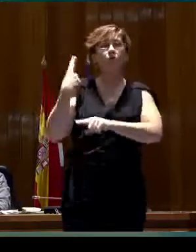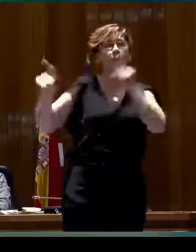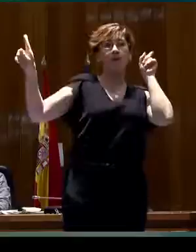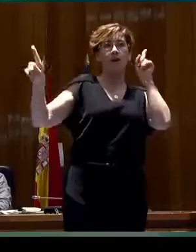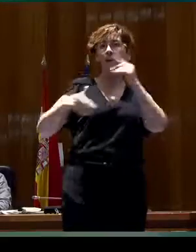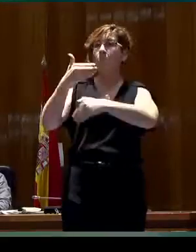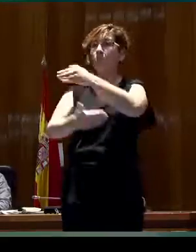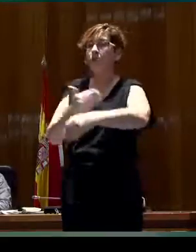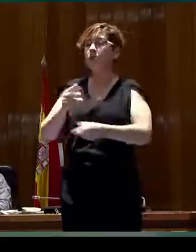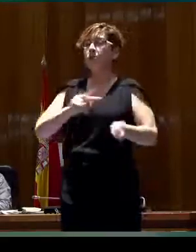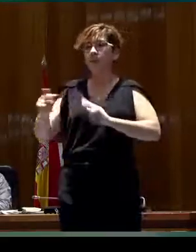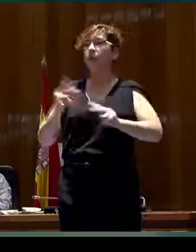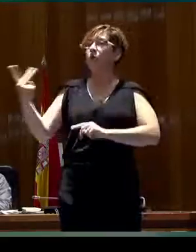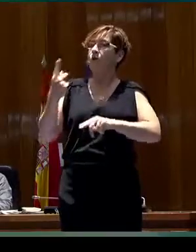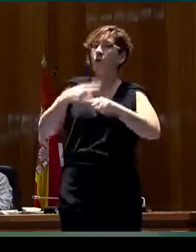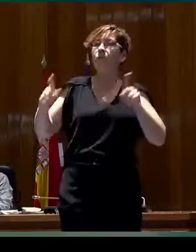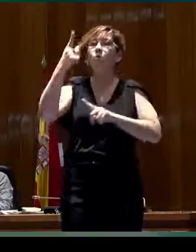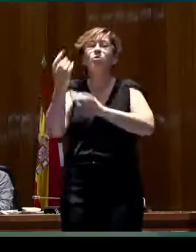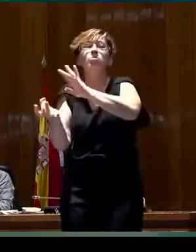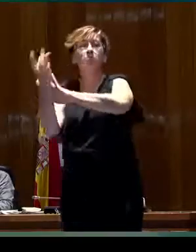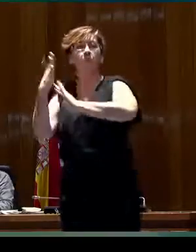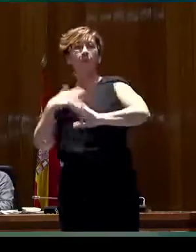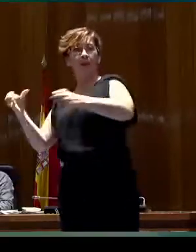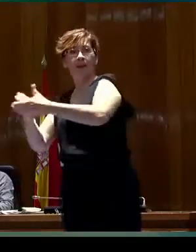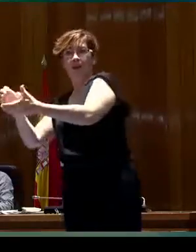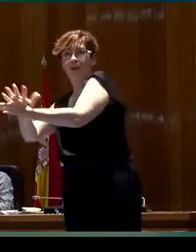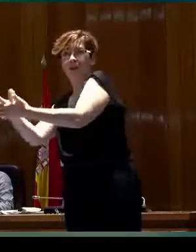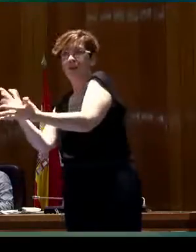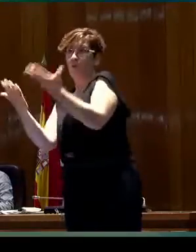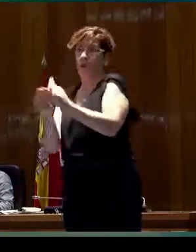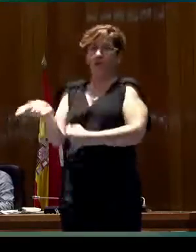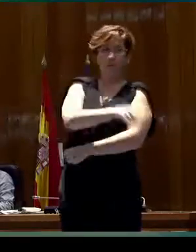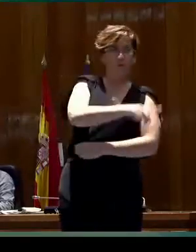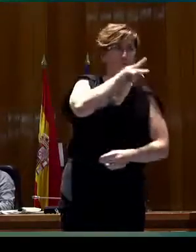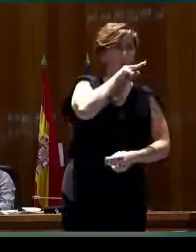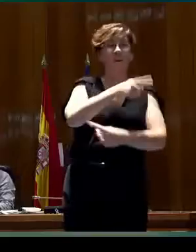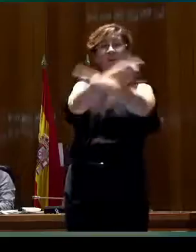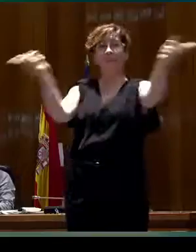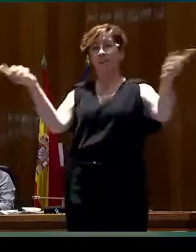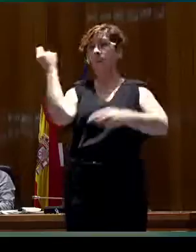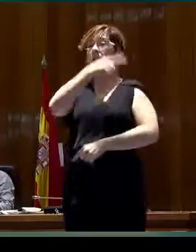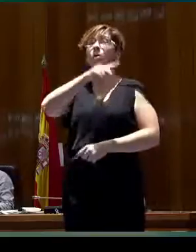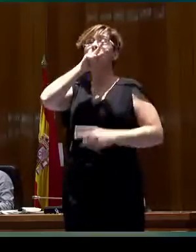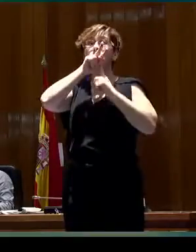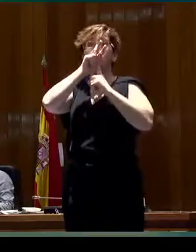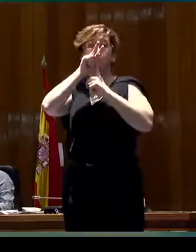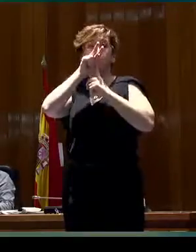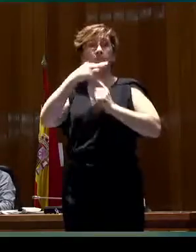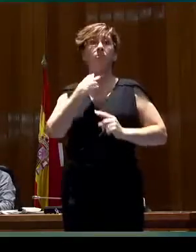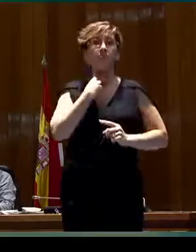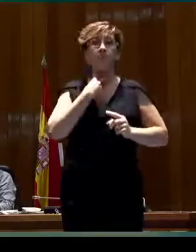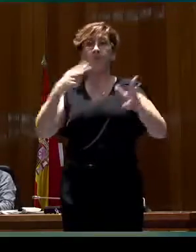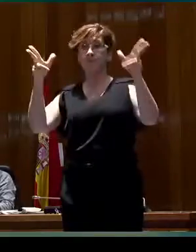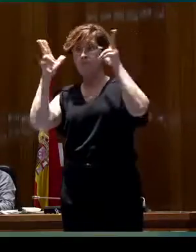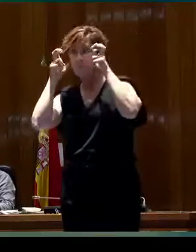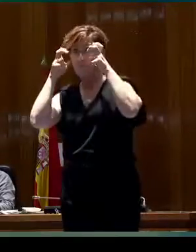lo que yo voy a tratar de explicar muy someramente. Todos saben que las lenguas orales pues son vocal, auditiva, acústica,